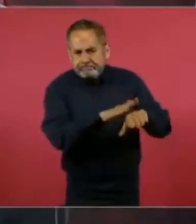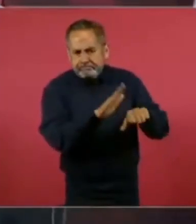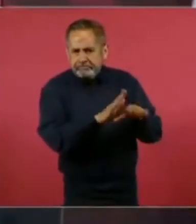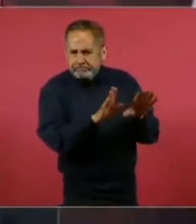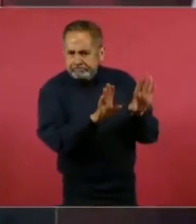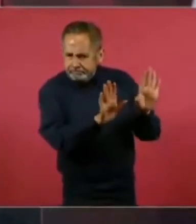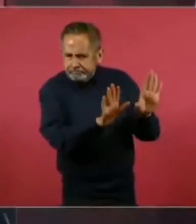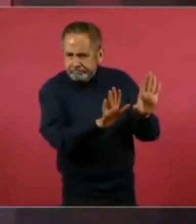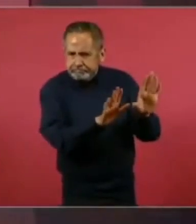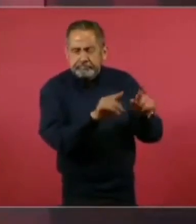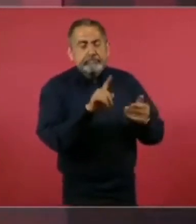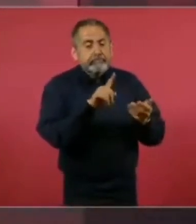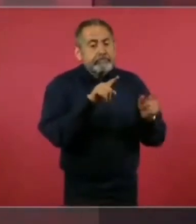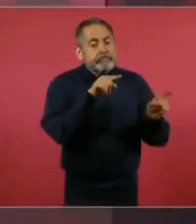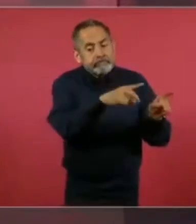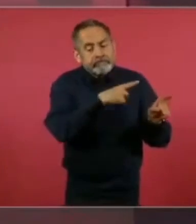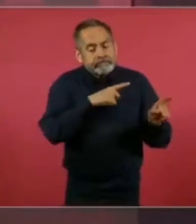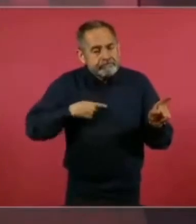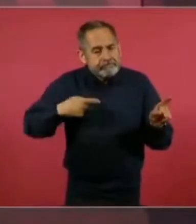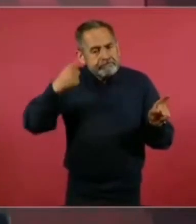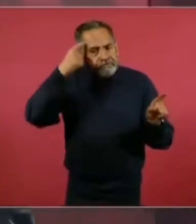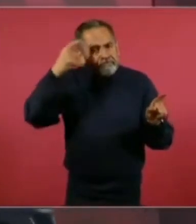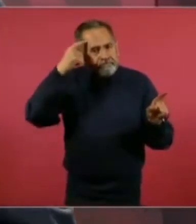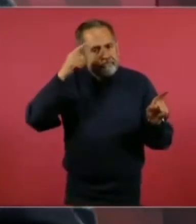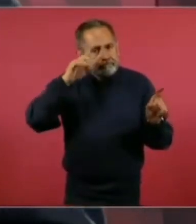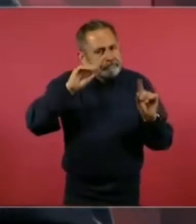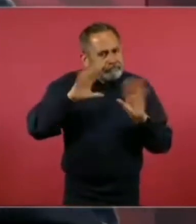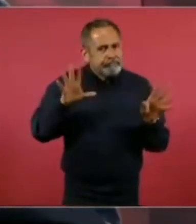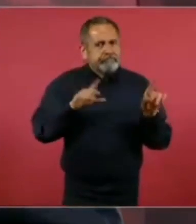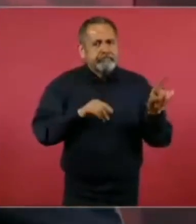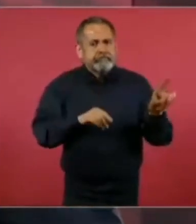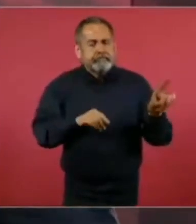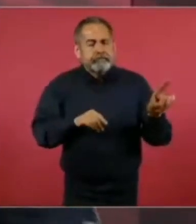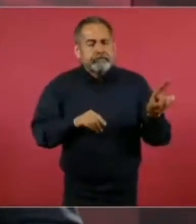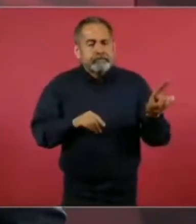lo tienen que ir superando,